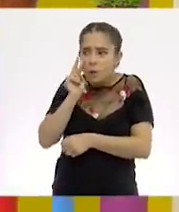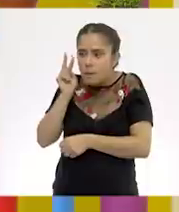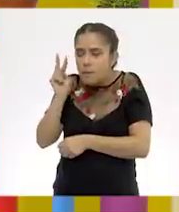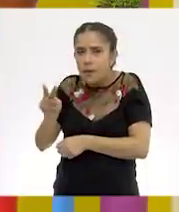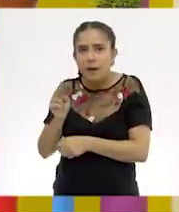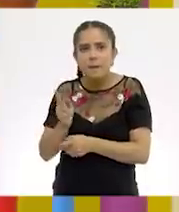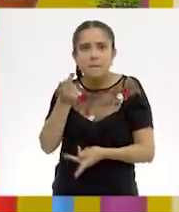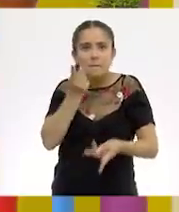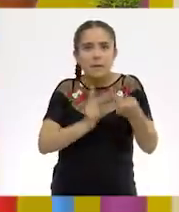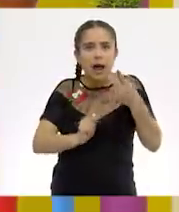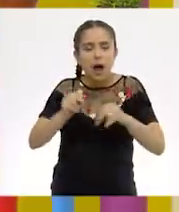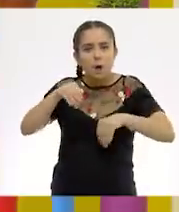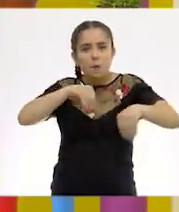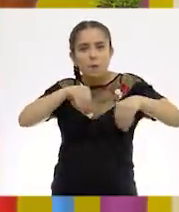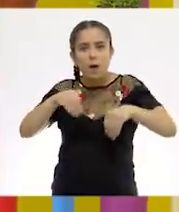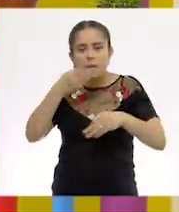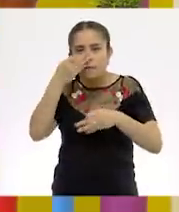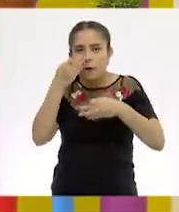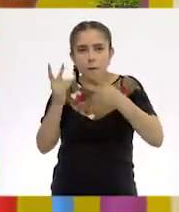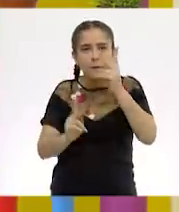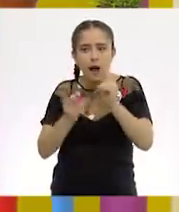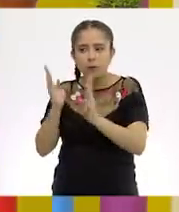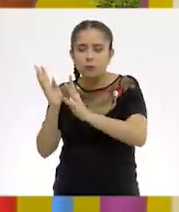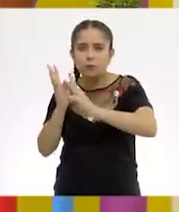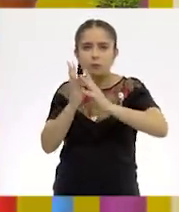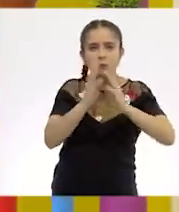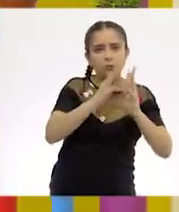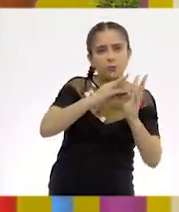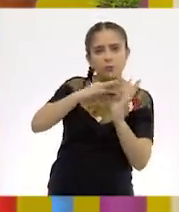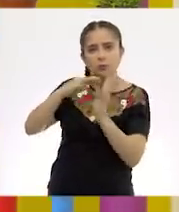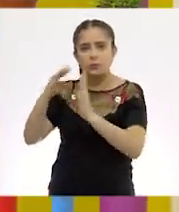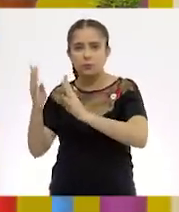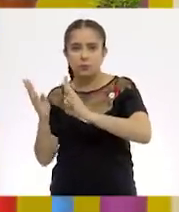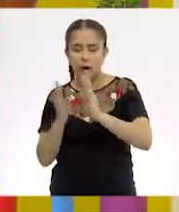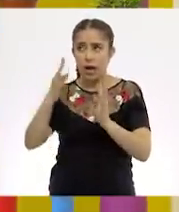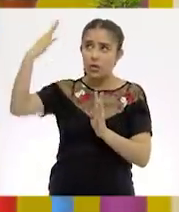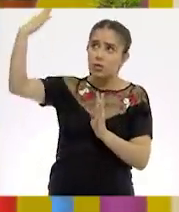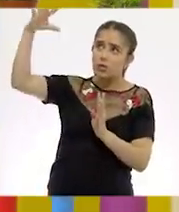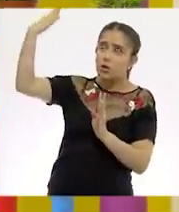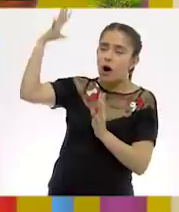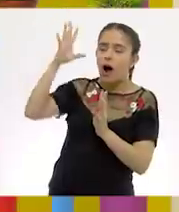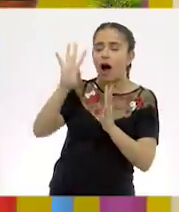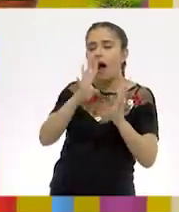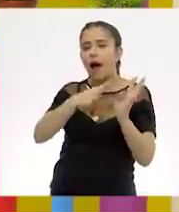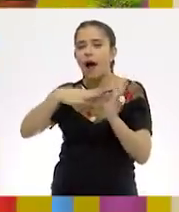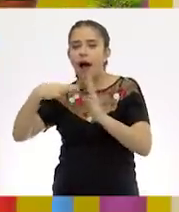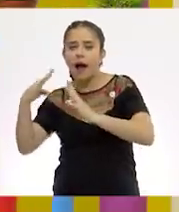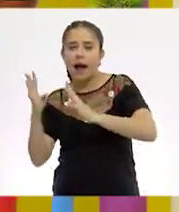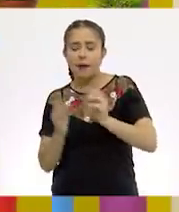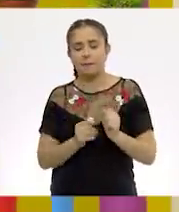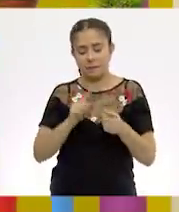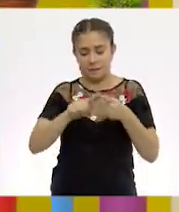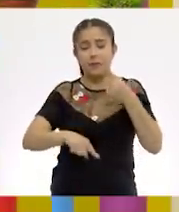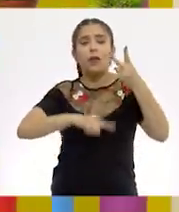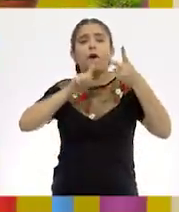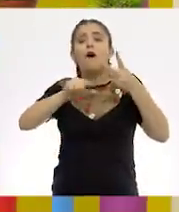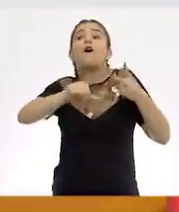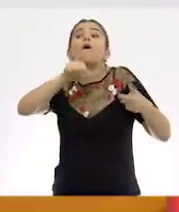movimiento. Las plantas, aparte de buscar los rayos del sol, ¿qué otro movimiento lento crees que hacen,